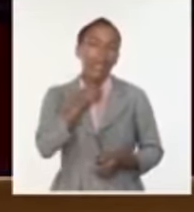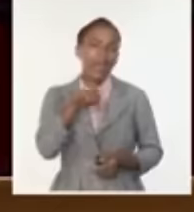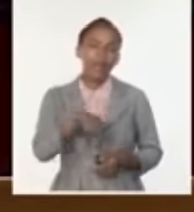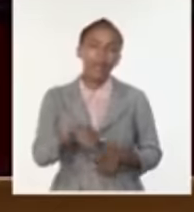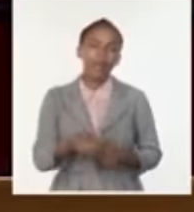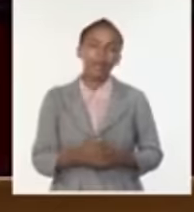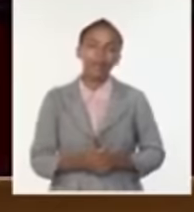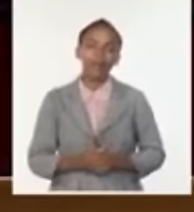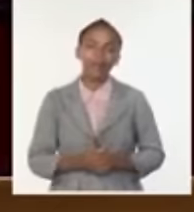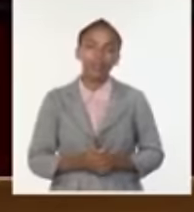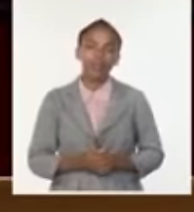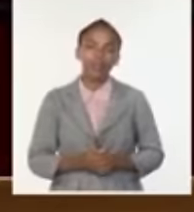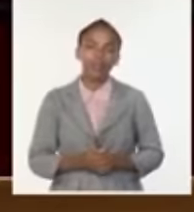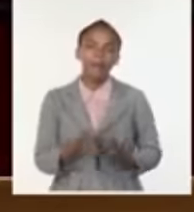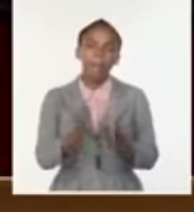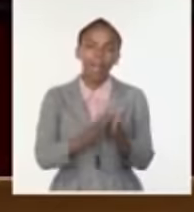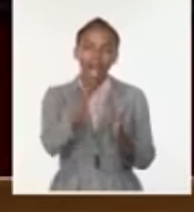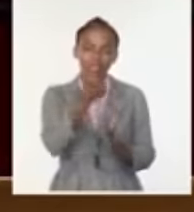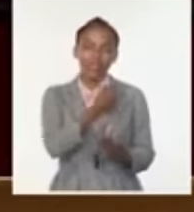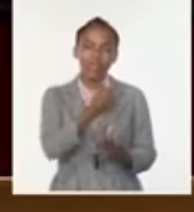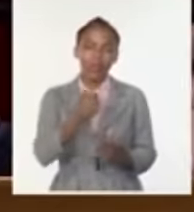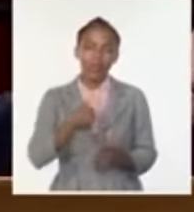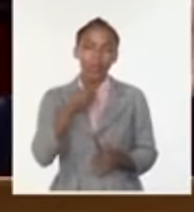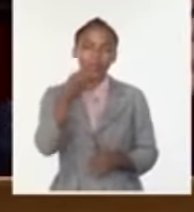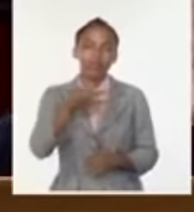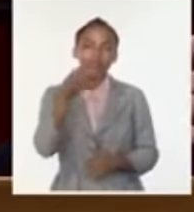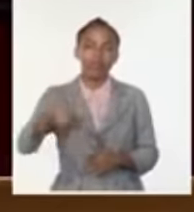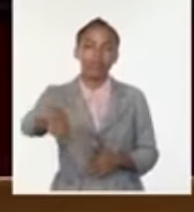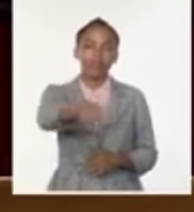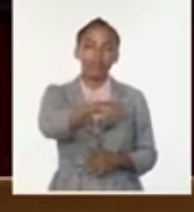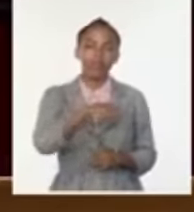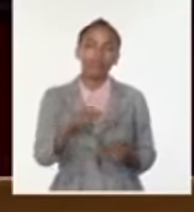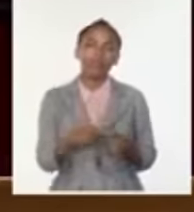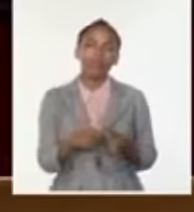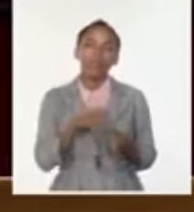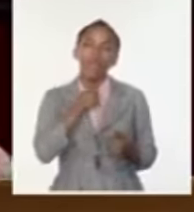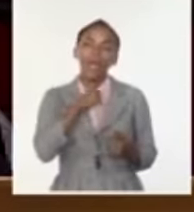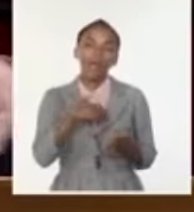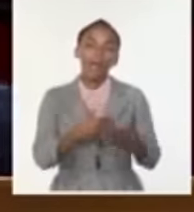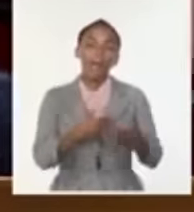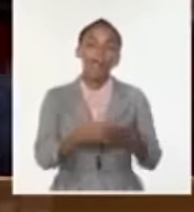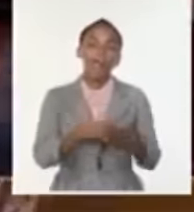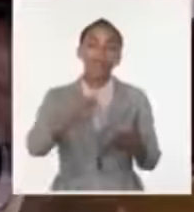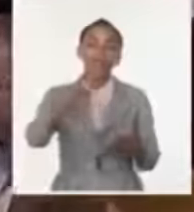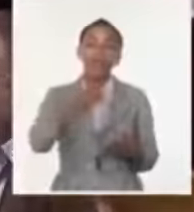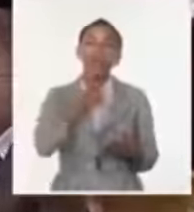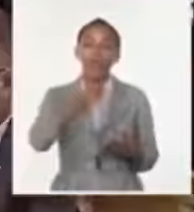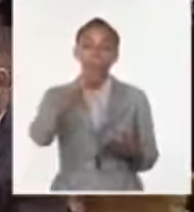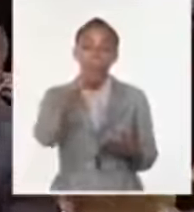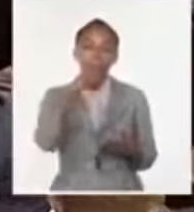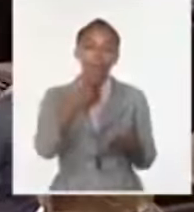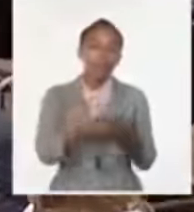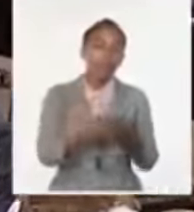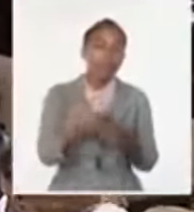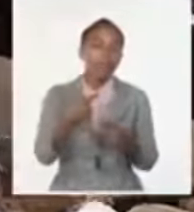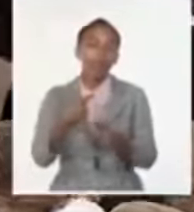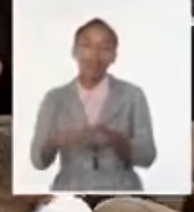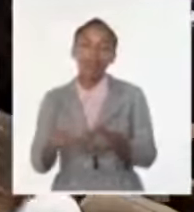creo que lo puse en diciembre aquí. Si una UEB, una empresa, tiene